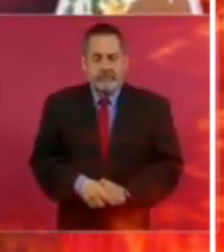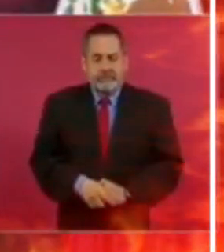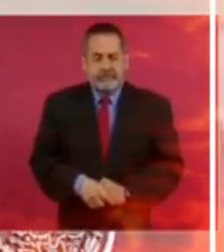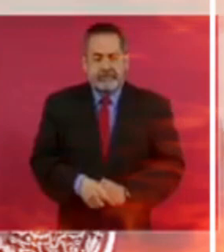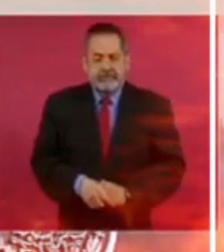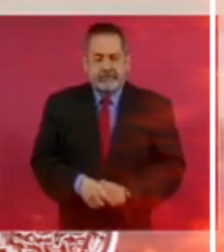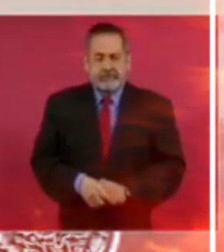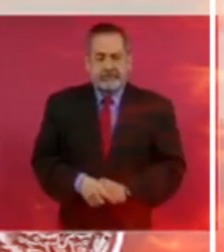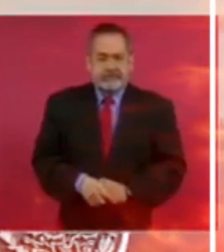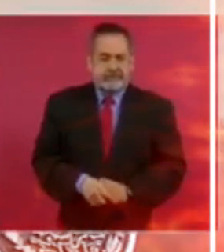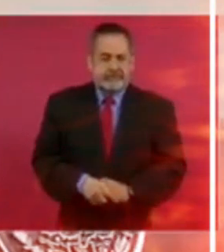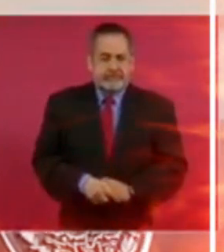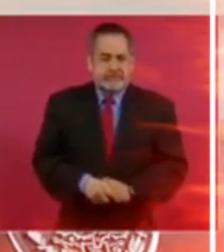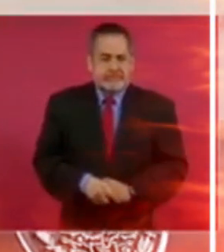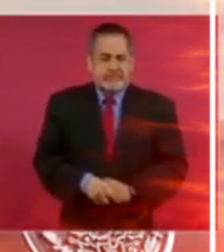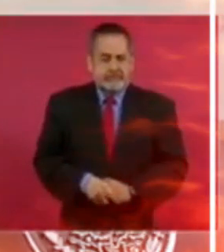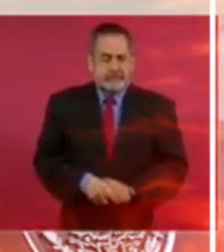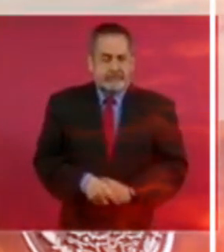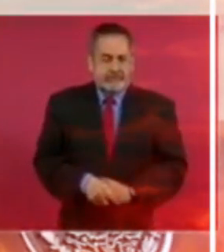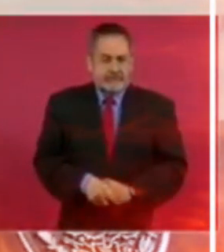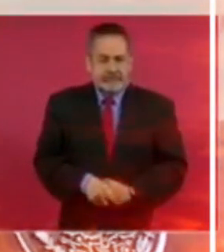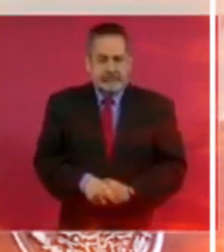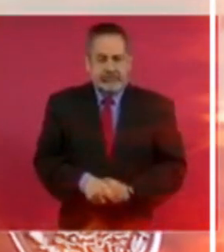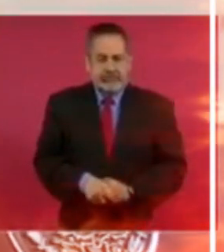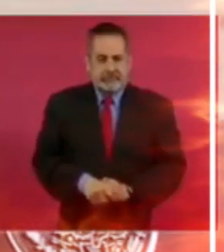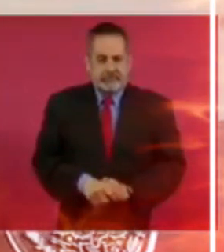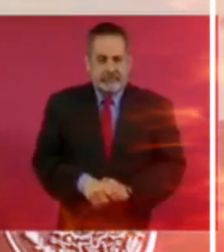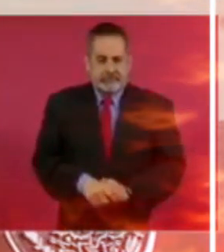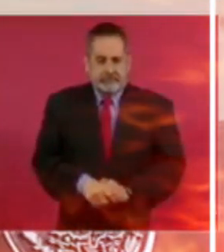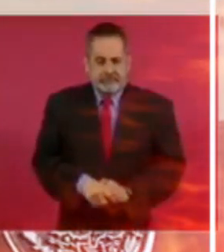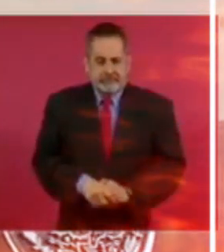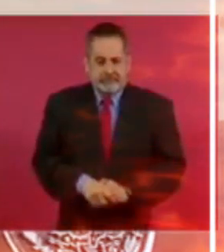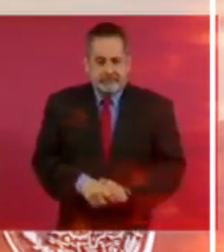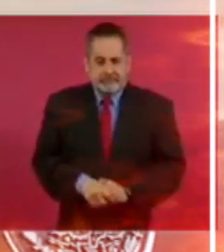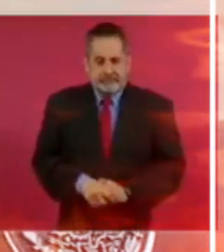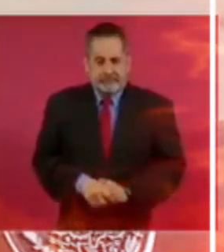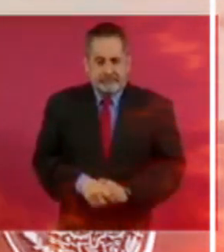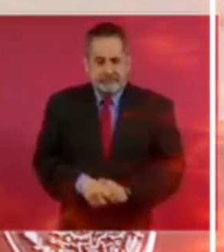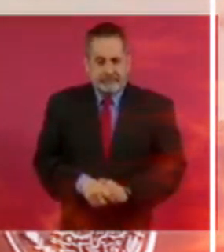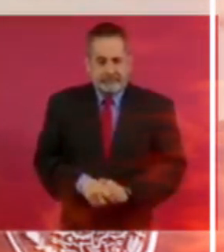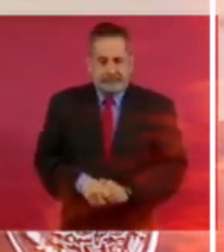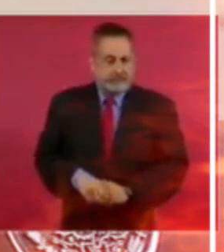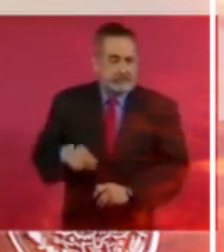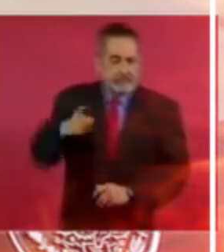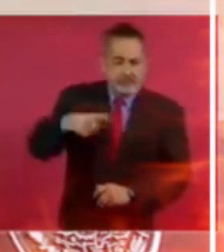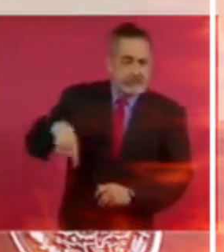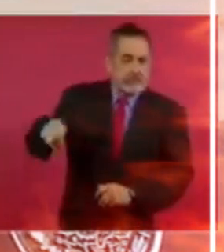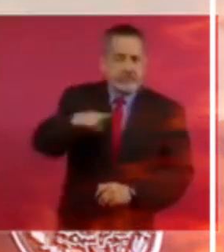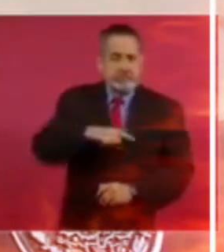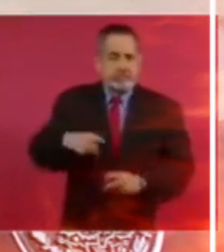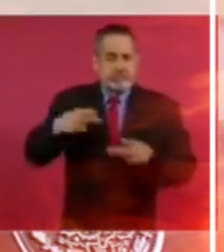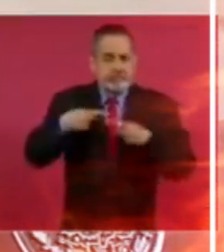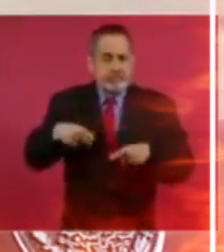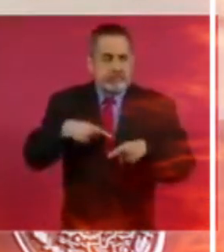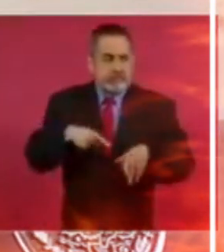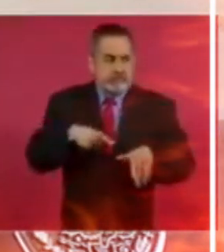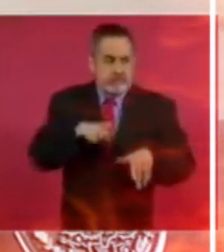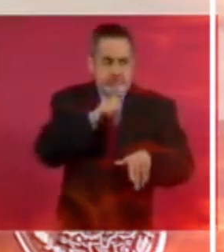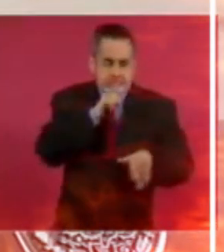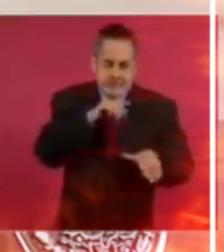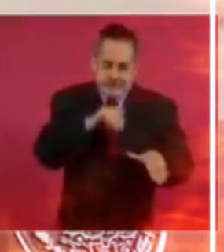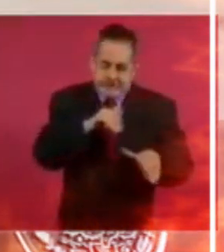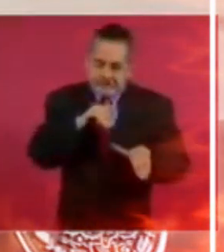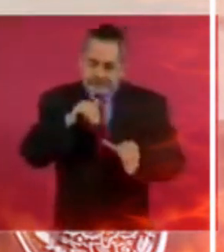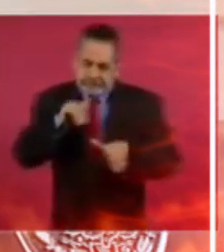Luego por eso le cierran el hocico los presidentes de otros países. Porque es un metiche. Y es que es incongruente completamente,